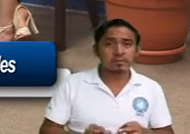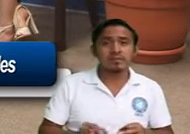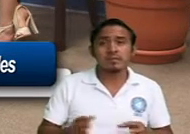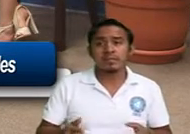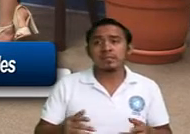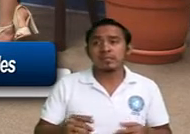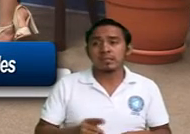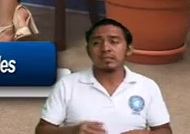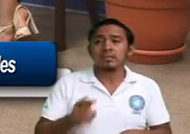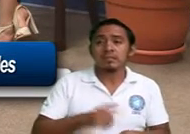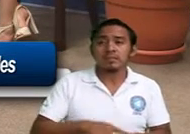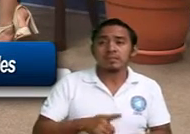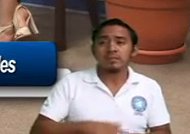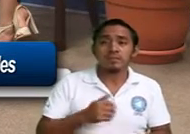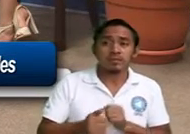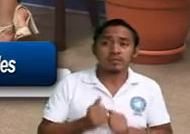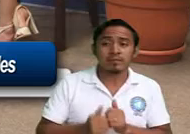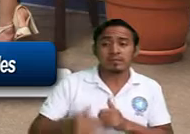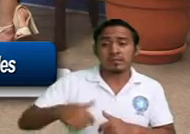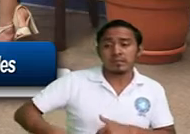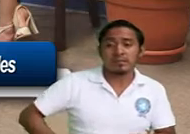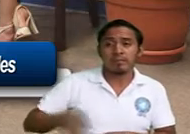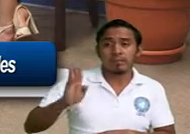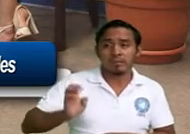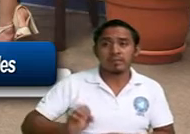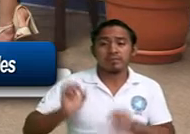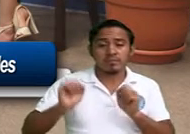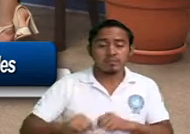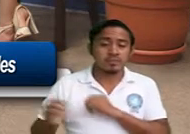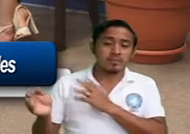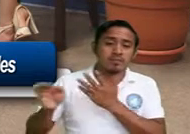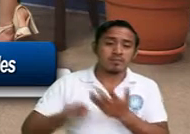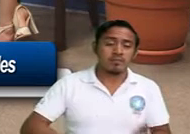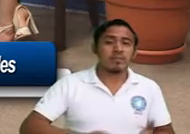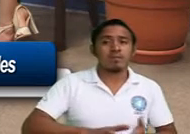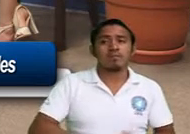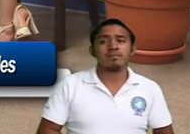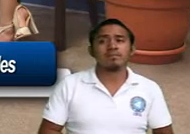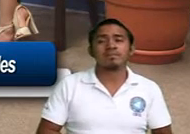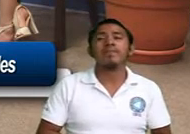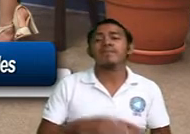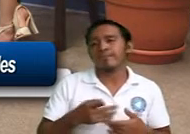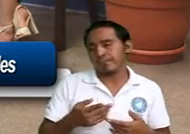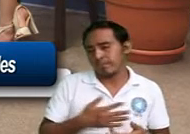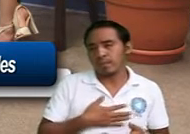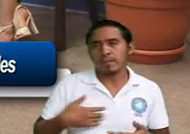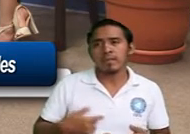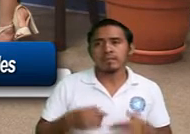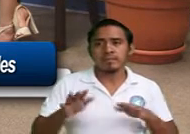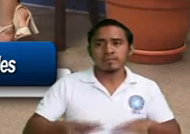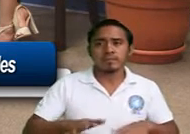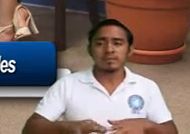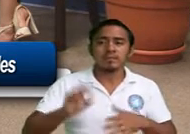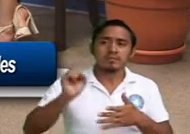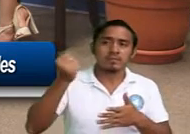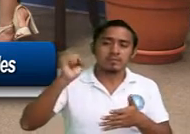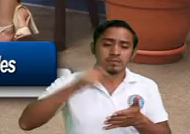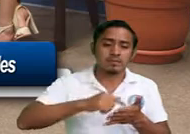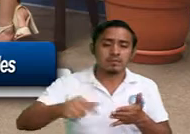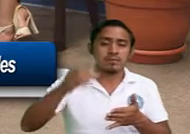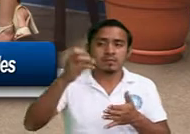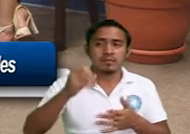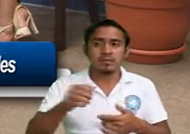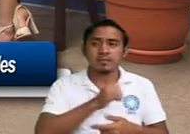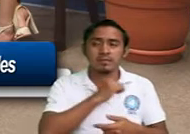sí, es un y tenemos el riesgo de que este otro niño pueda fallecer. Entonces preferimos quedárnosla ya por la semana 30,